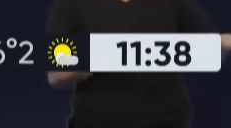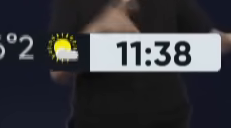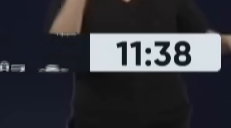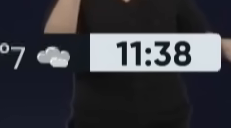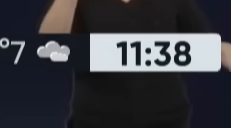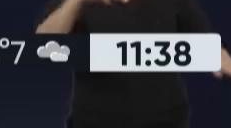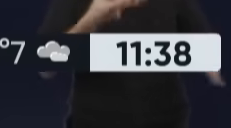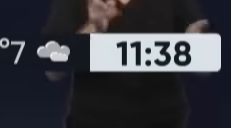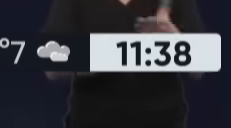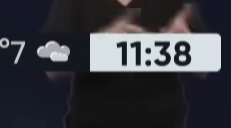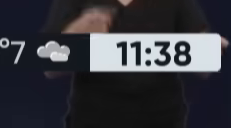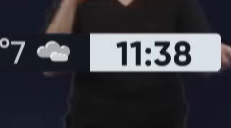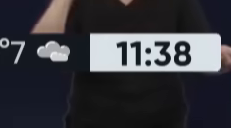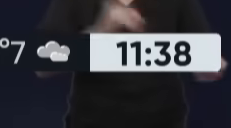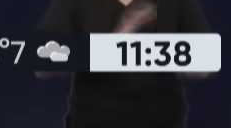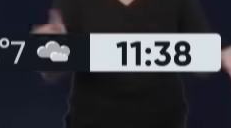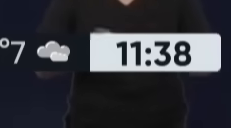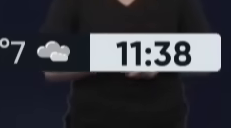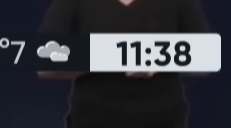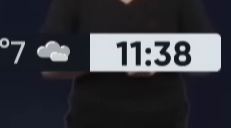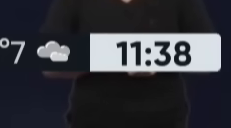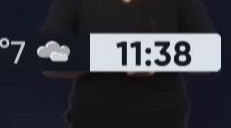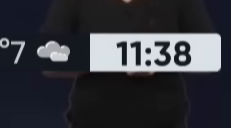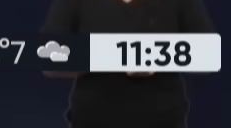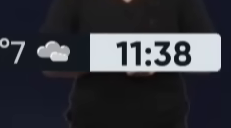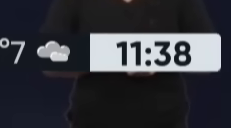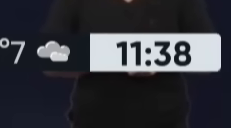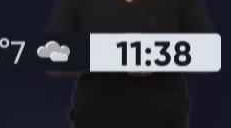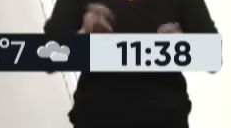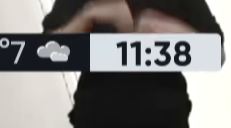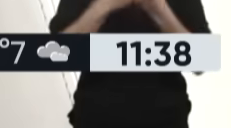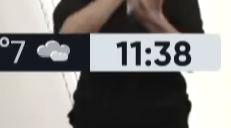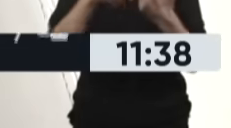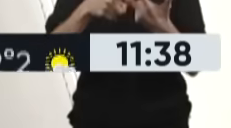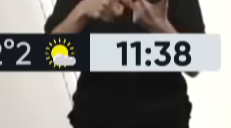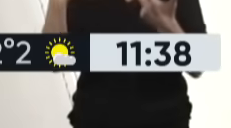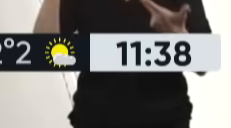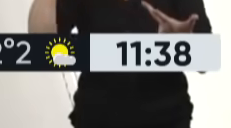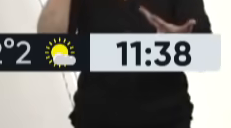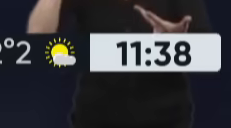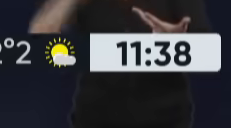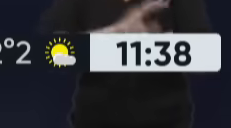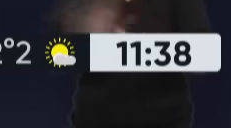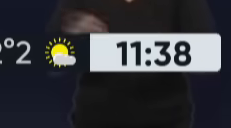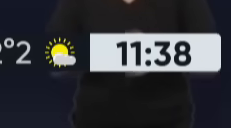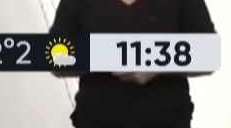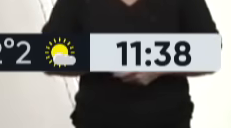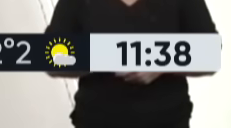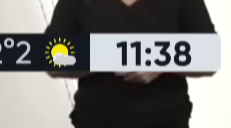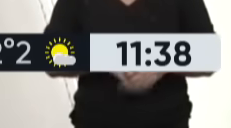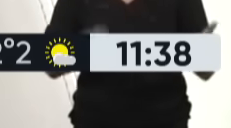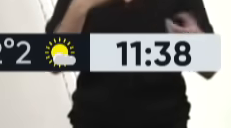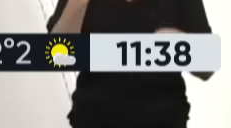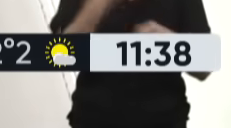repetime por favor las preguntas porque te tomaste la atribución. De hacer tres, sí. En primer lugar,